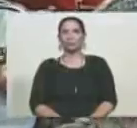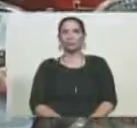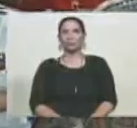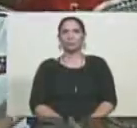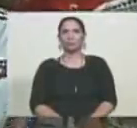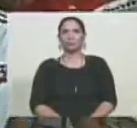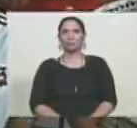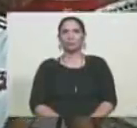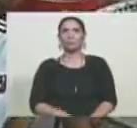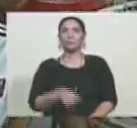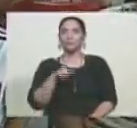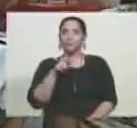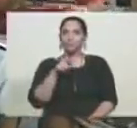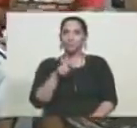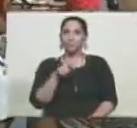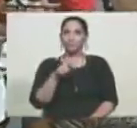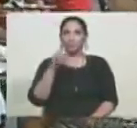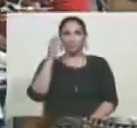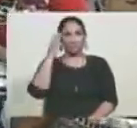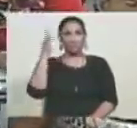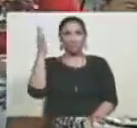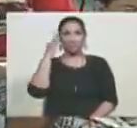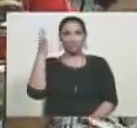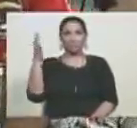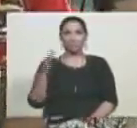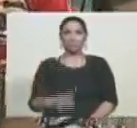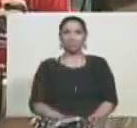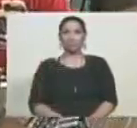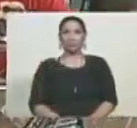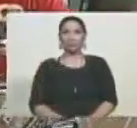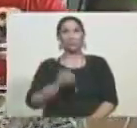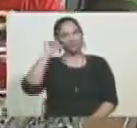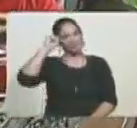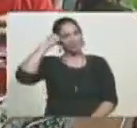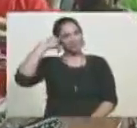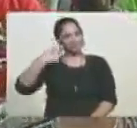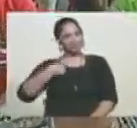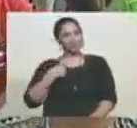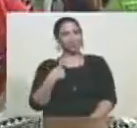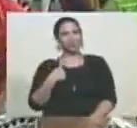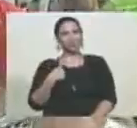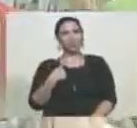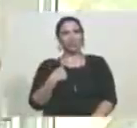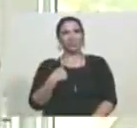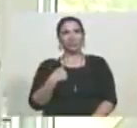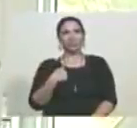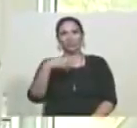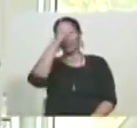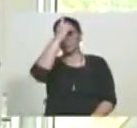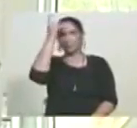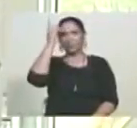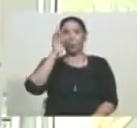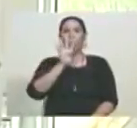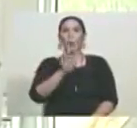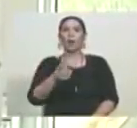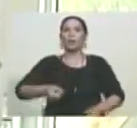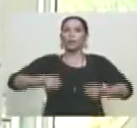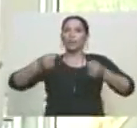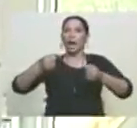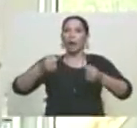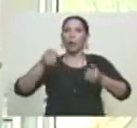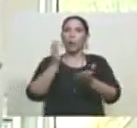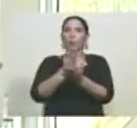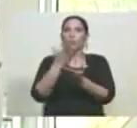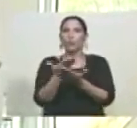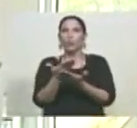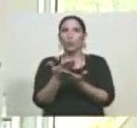De ahí en adelante, pues, imagínense. Recuerdo yo que salimos, Diosdado, te lo contaron ayer, 4 saquitos de yuca,